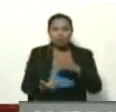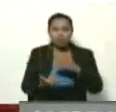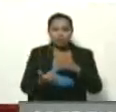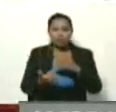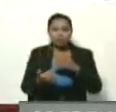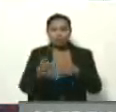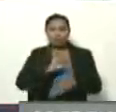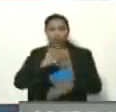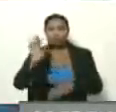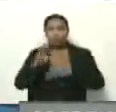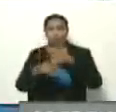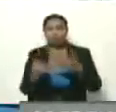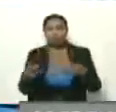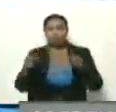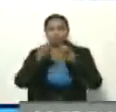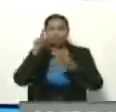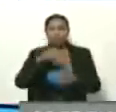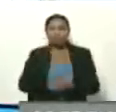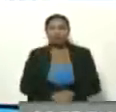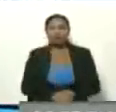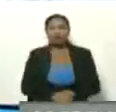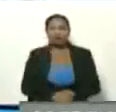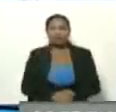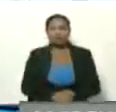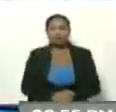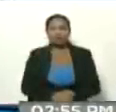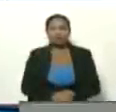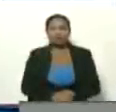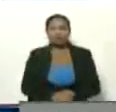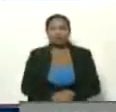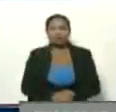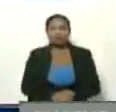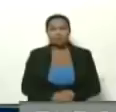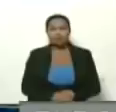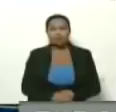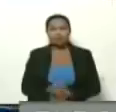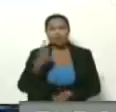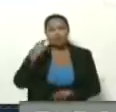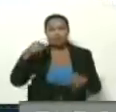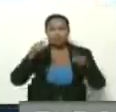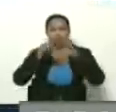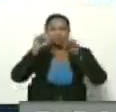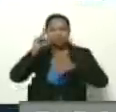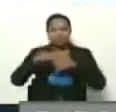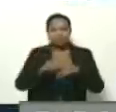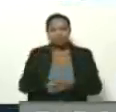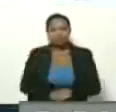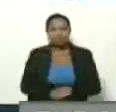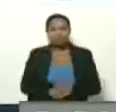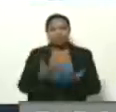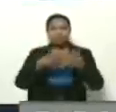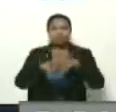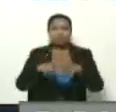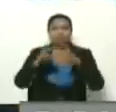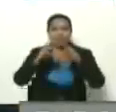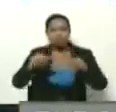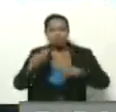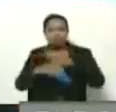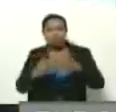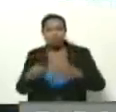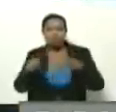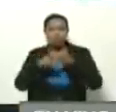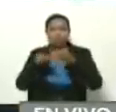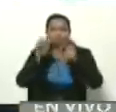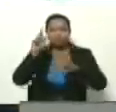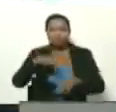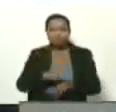proyecto de soberanía, el proyecto de autodeterminación, el proyecto de integridad territorial de nuestra